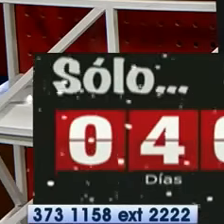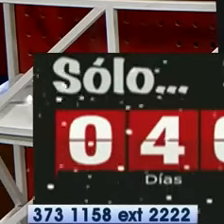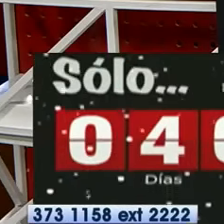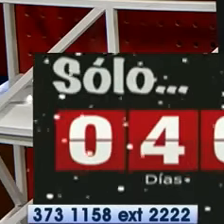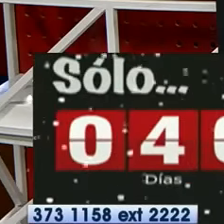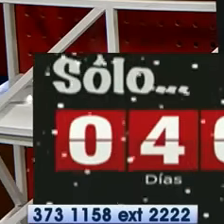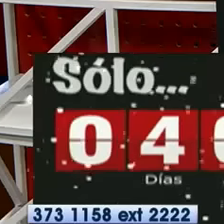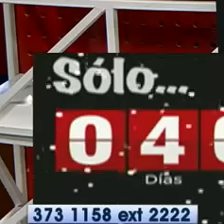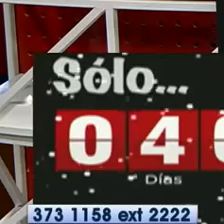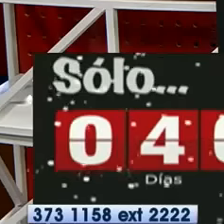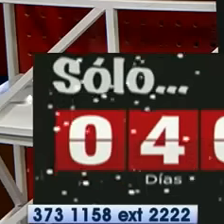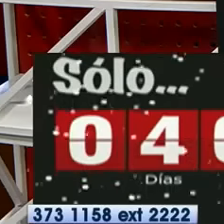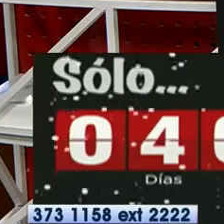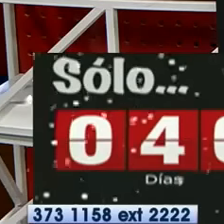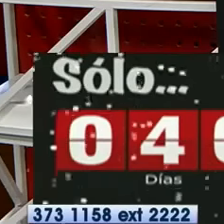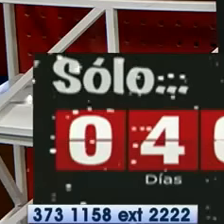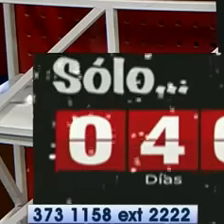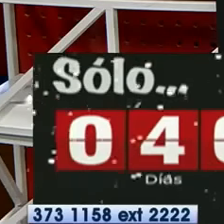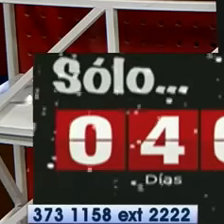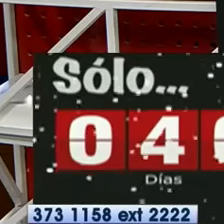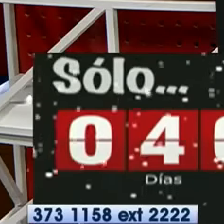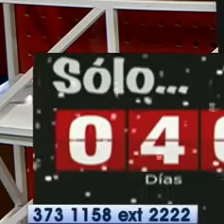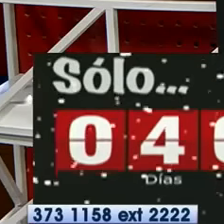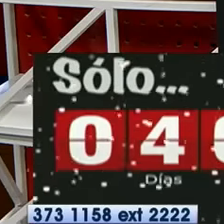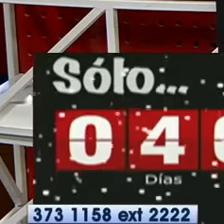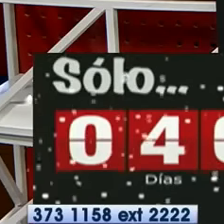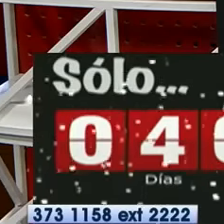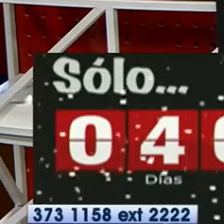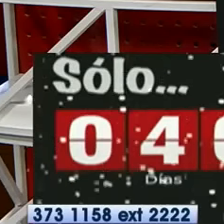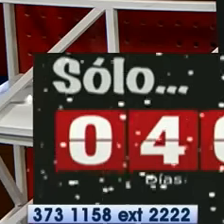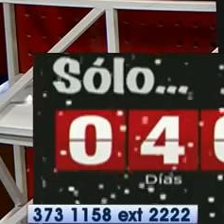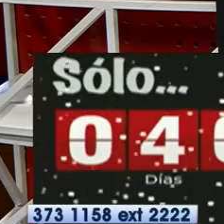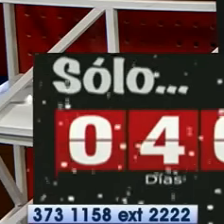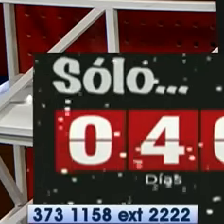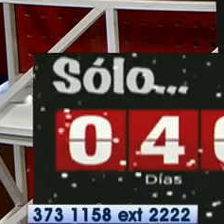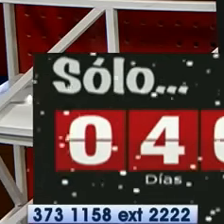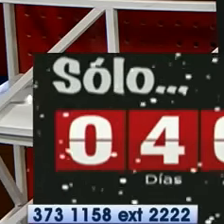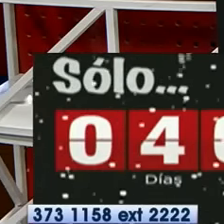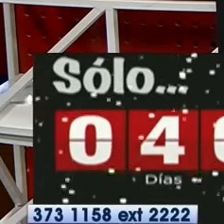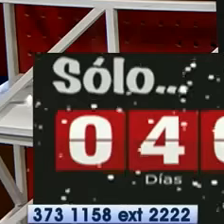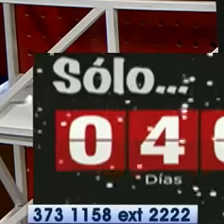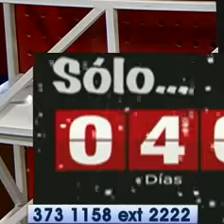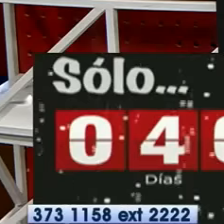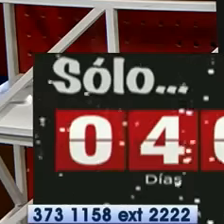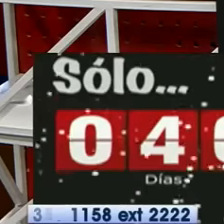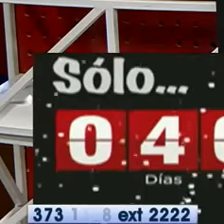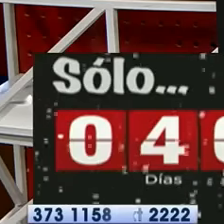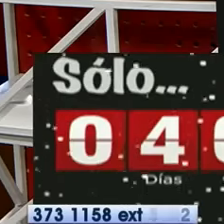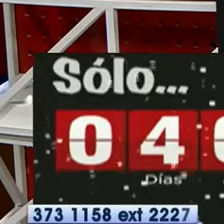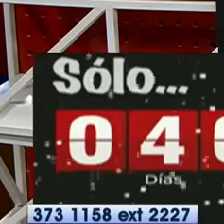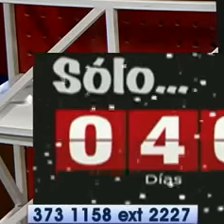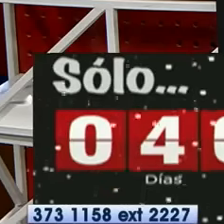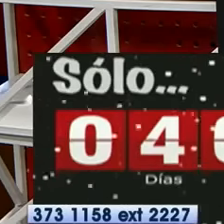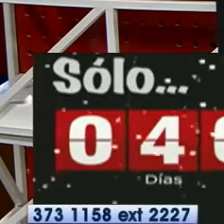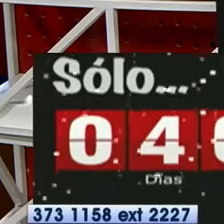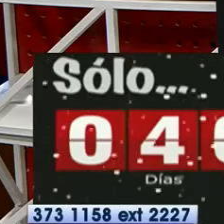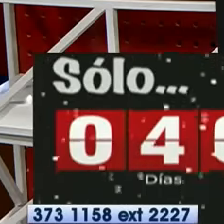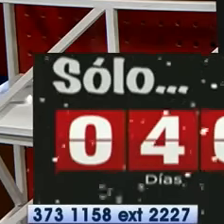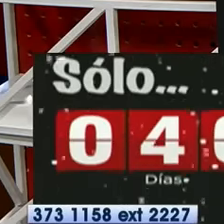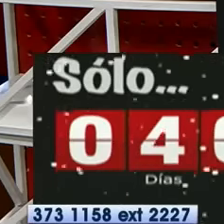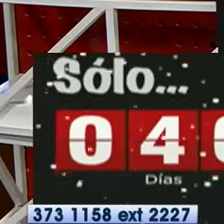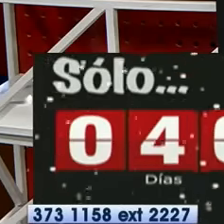días. 17 minutos. 17 horas. 17 horas, perdón. 2 minutos. 31 segundos, 30 ya.